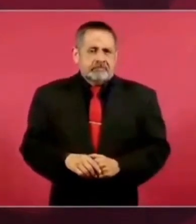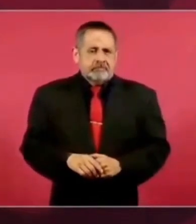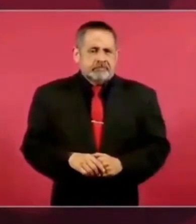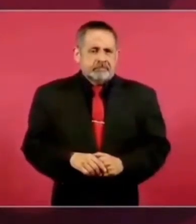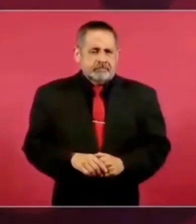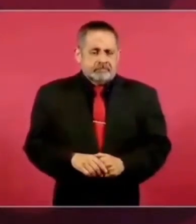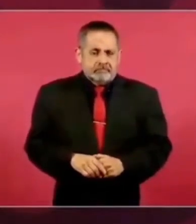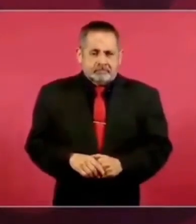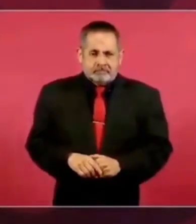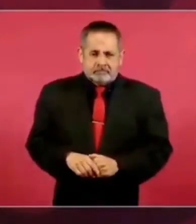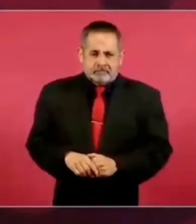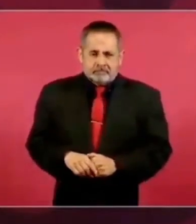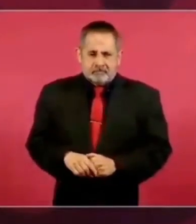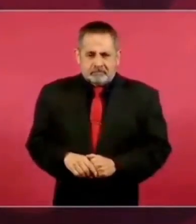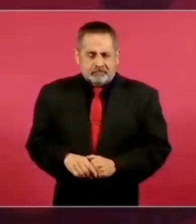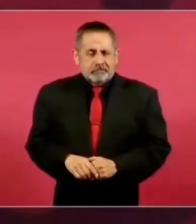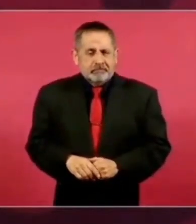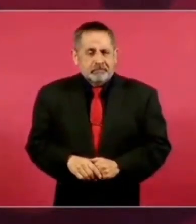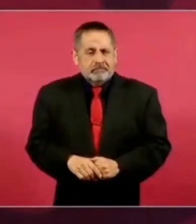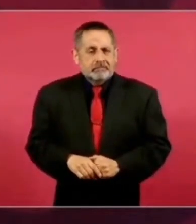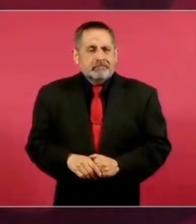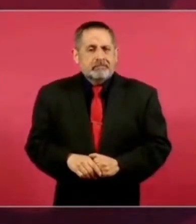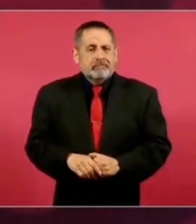Ya parece